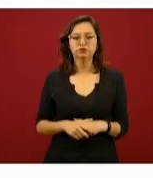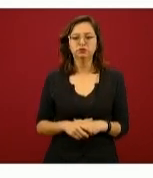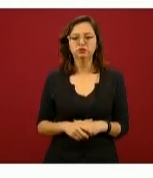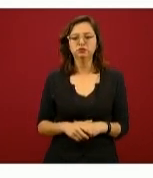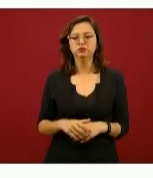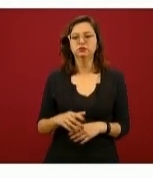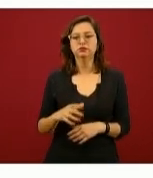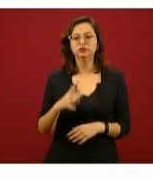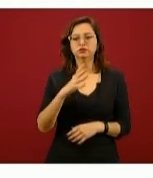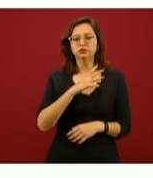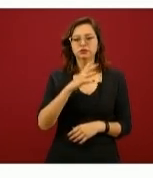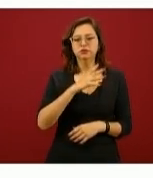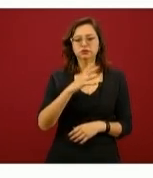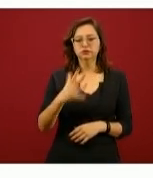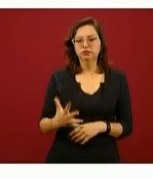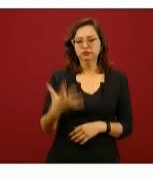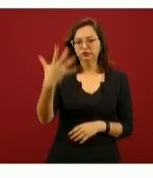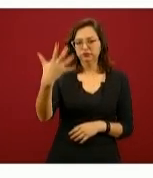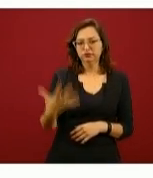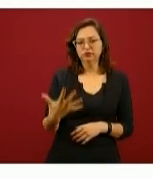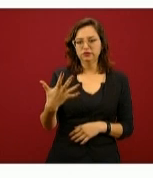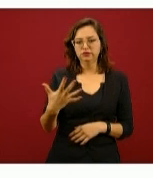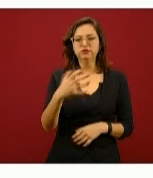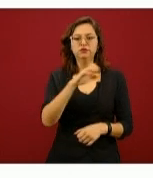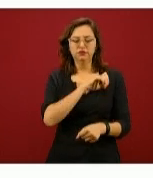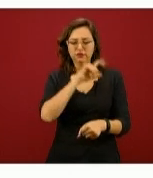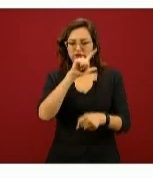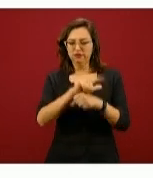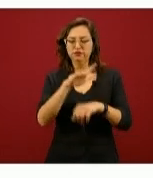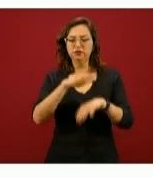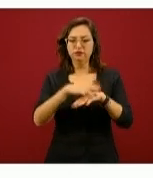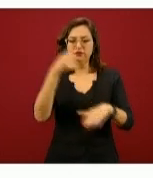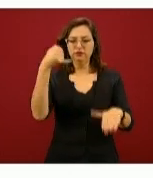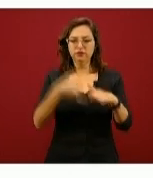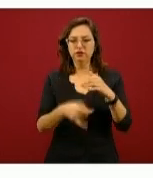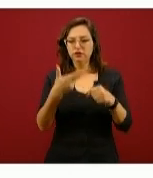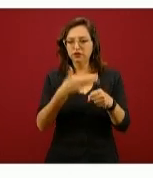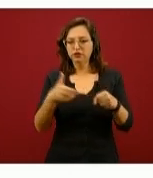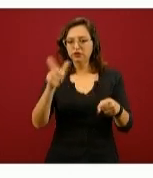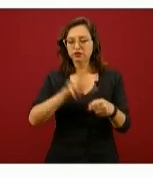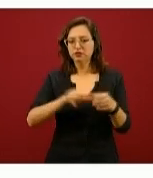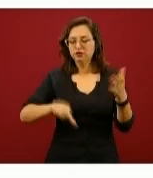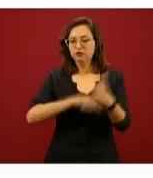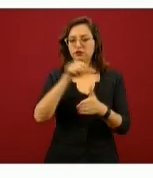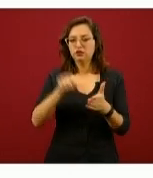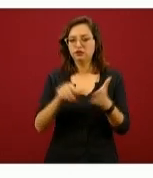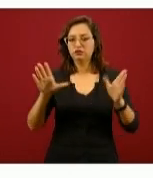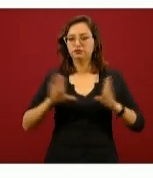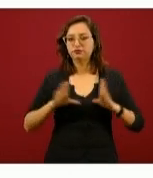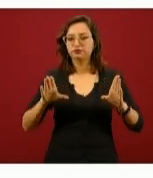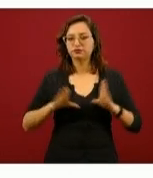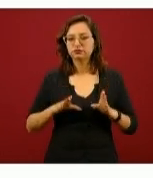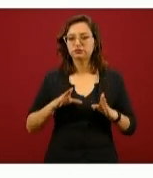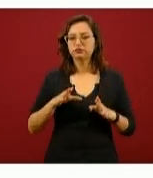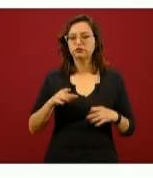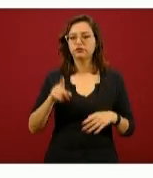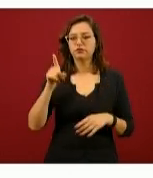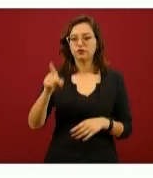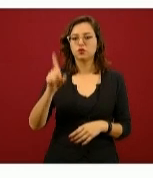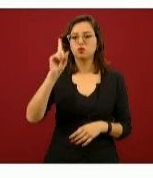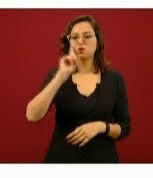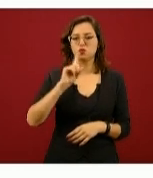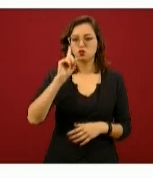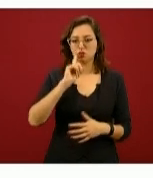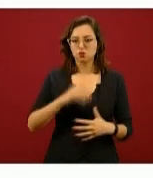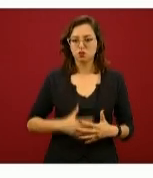Son 5 hospitales, aquí están las especialidades, las pueden observar: el Hospital Central Militar, el Hospital Militar de Especialidades de la